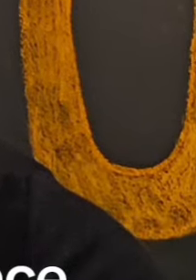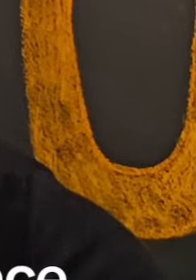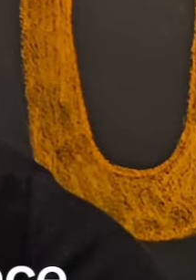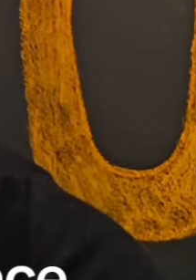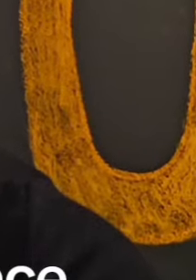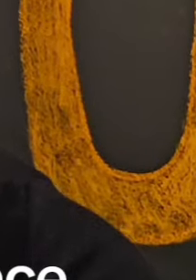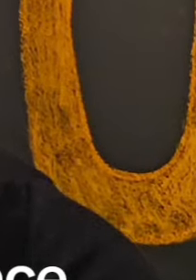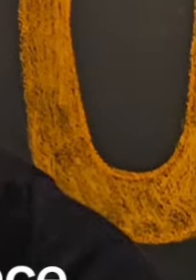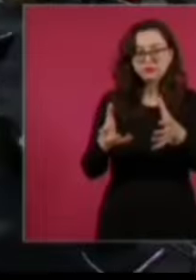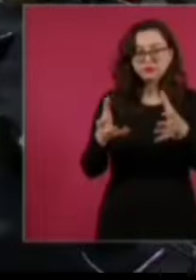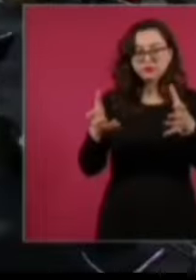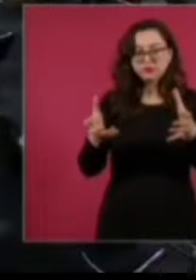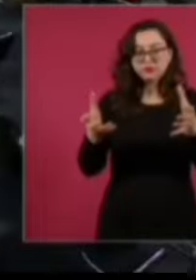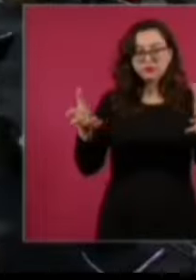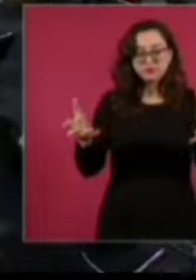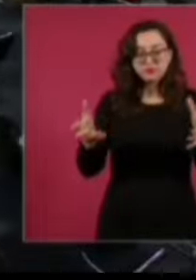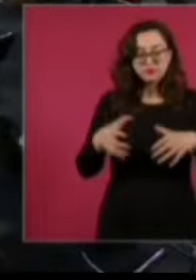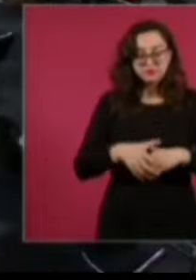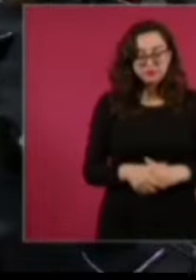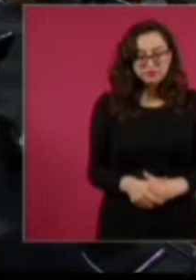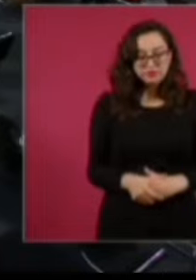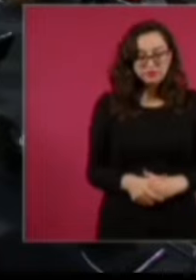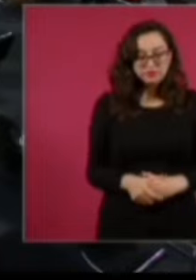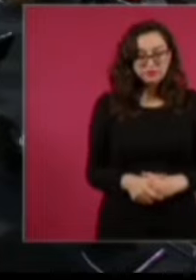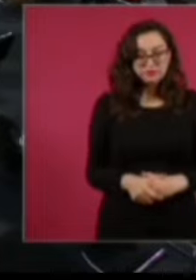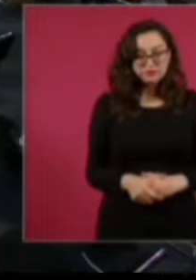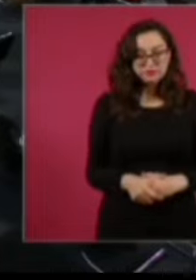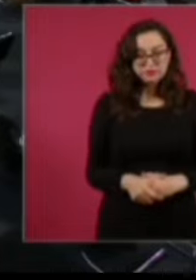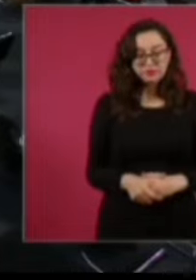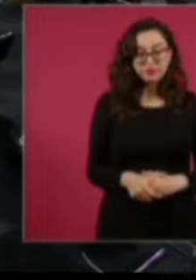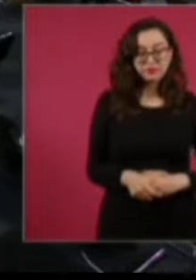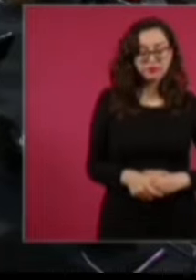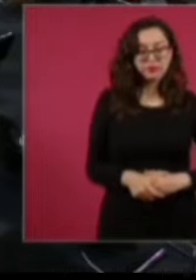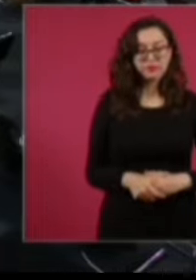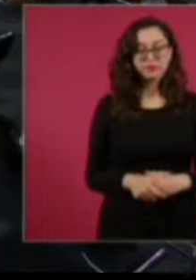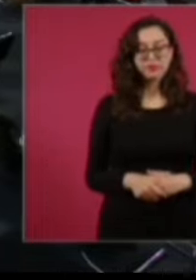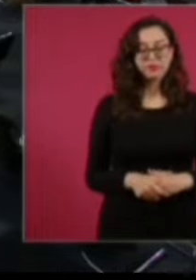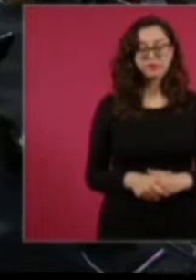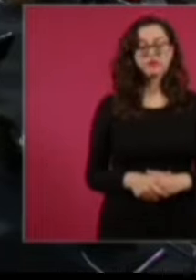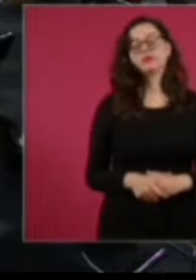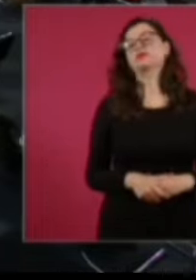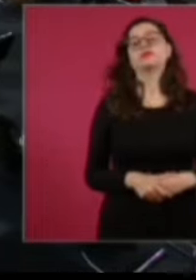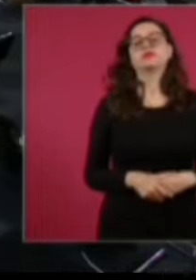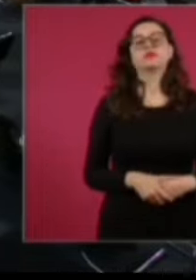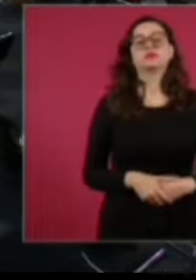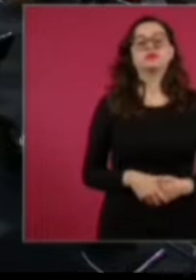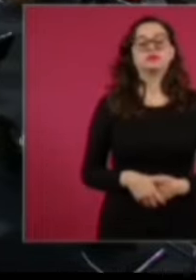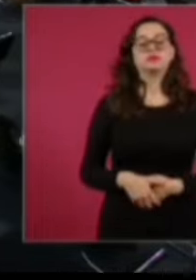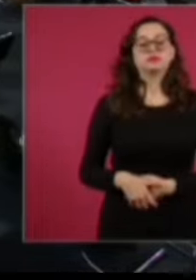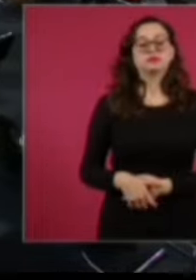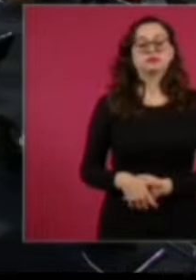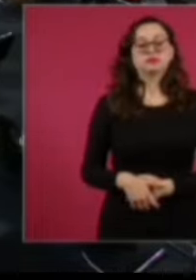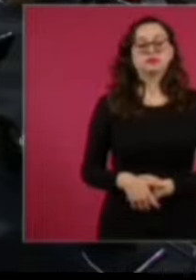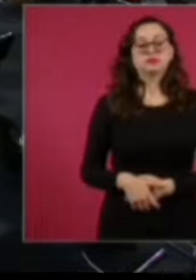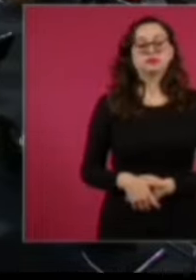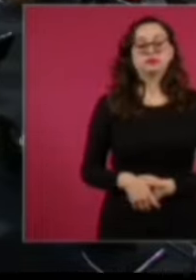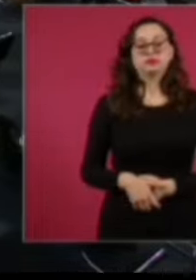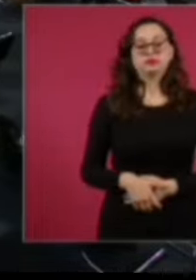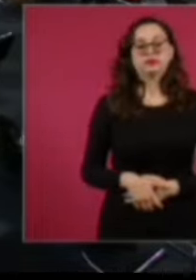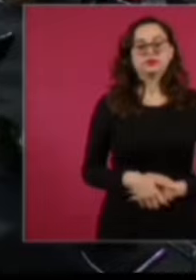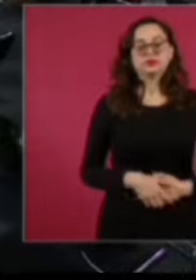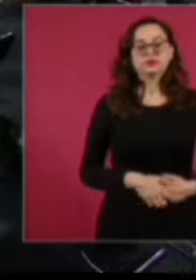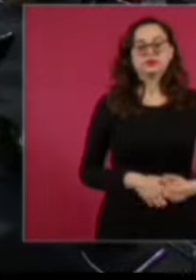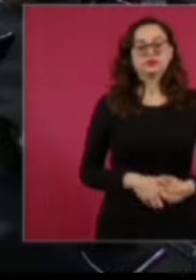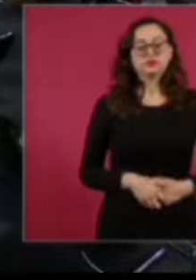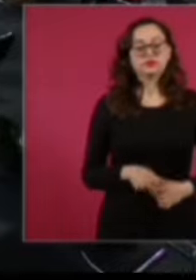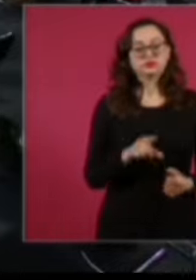Incluso en los tiempos de la pandemia esto es la recaudación miren Cómo ha ido